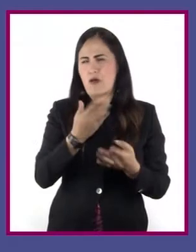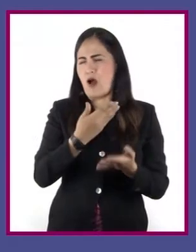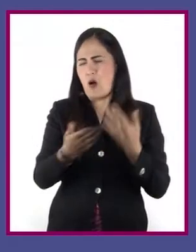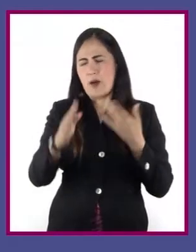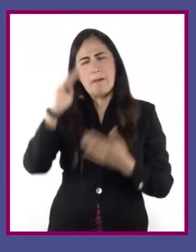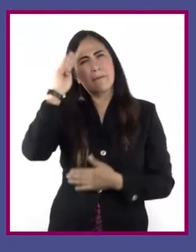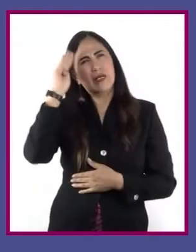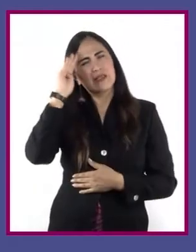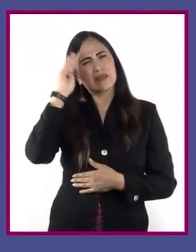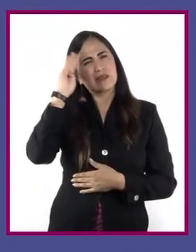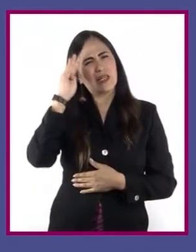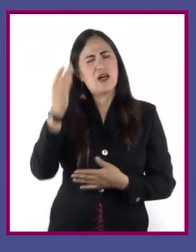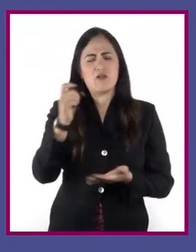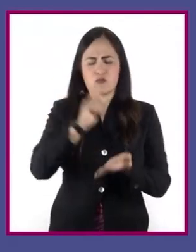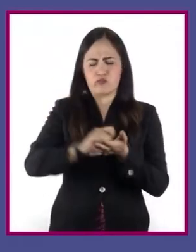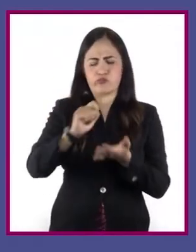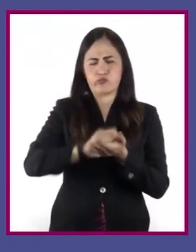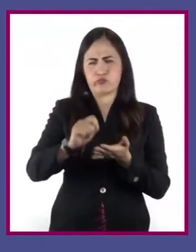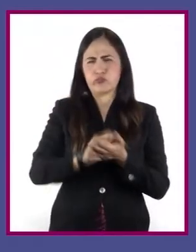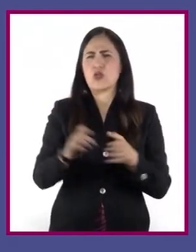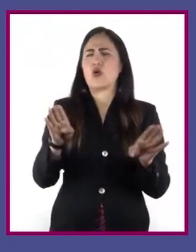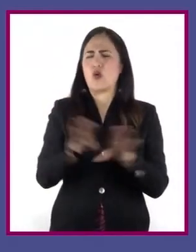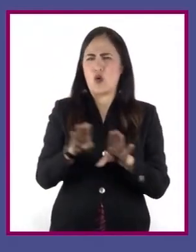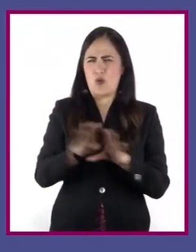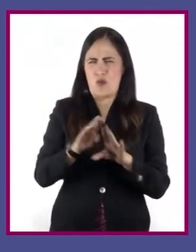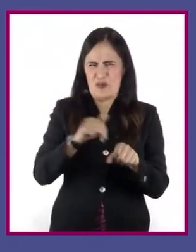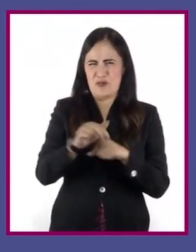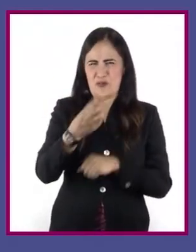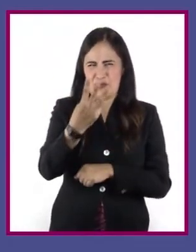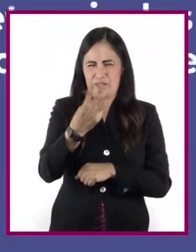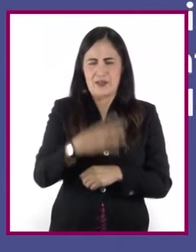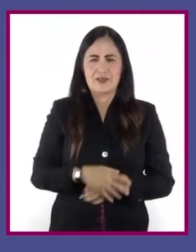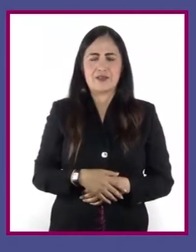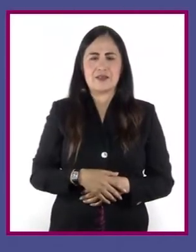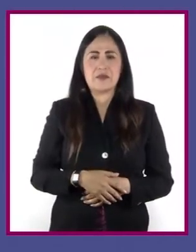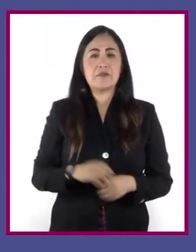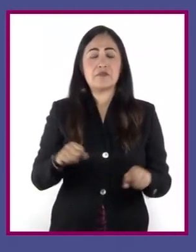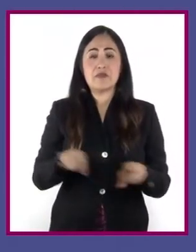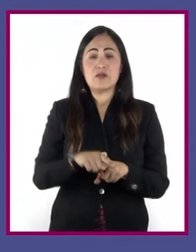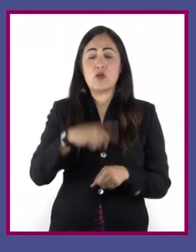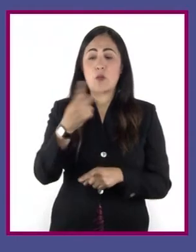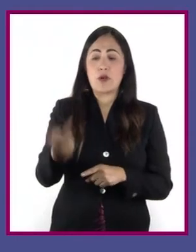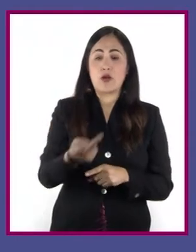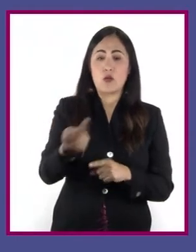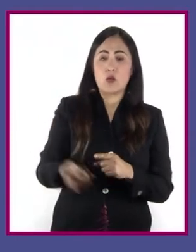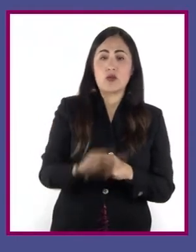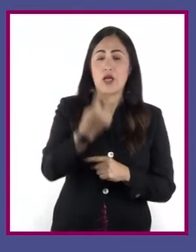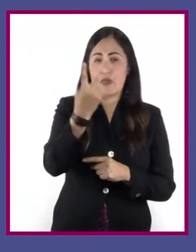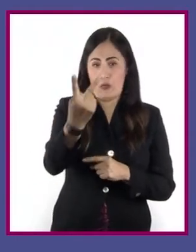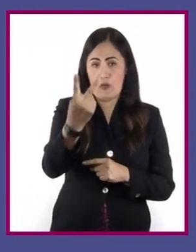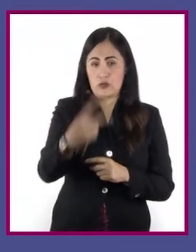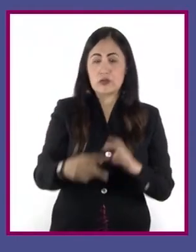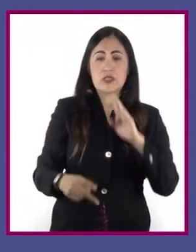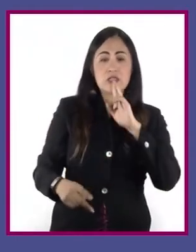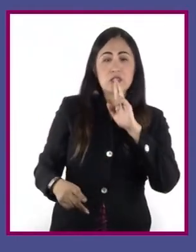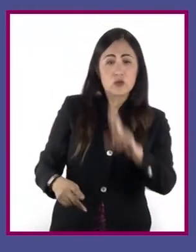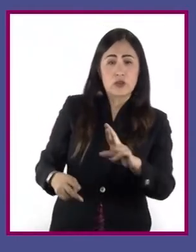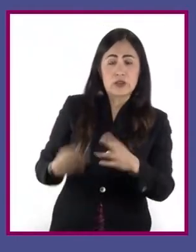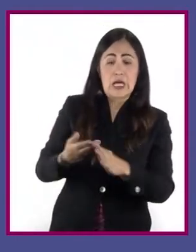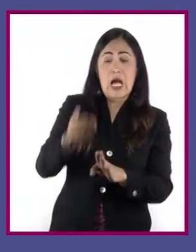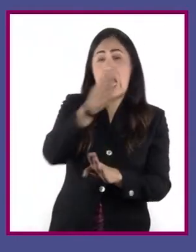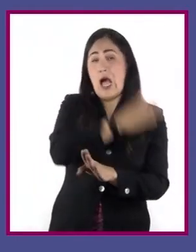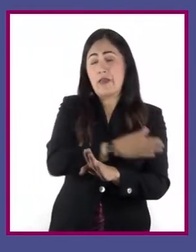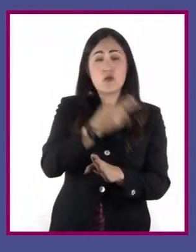repensar nuestro borrador y también observamos 2 preguntas y sus respuestas que no habíamos